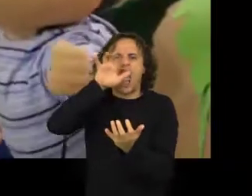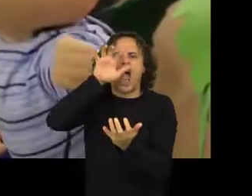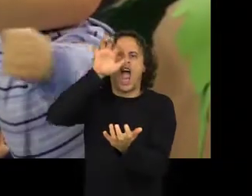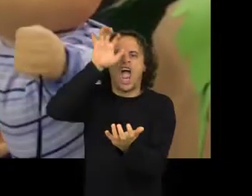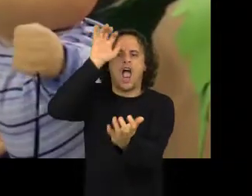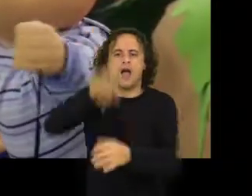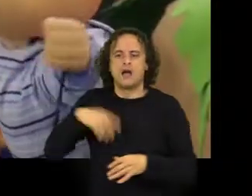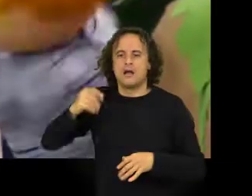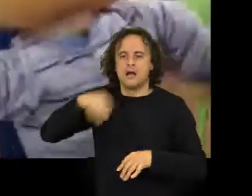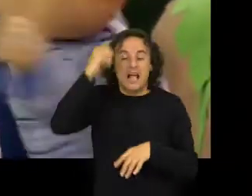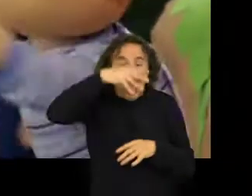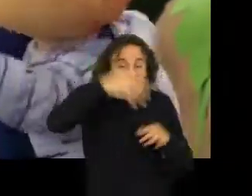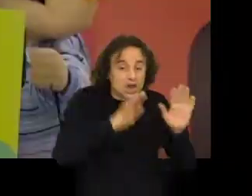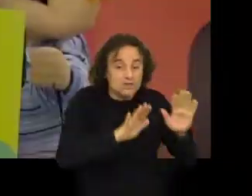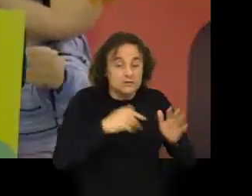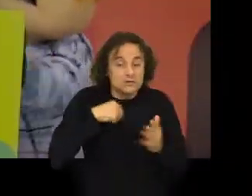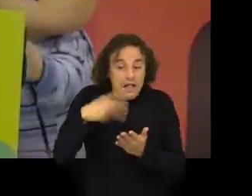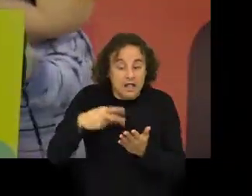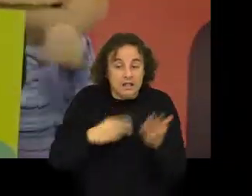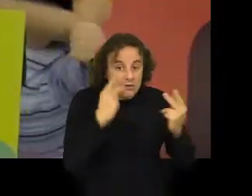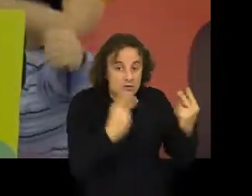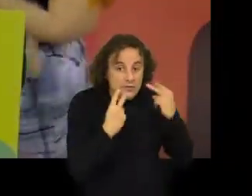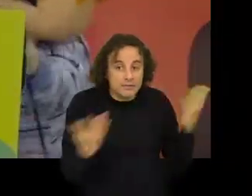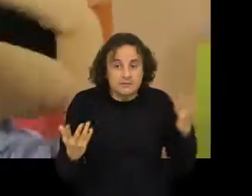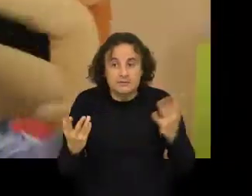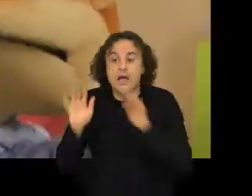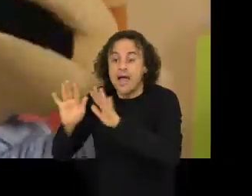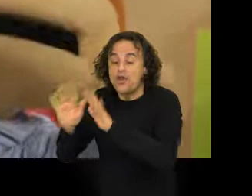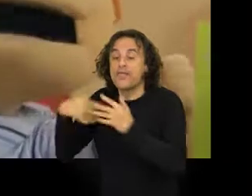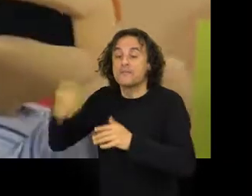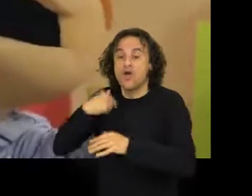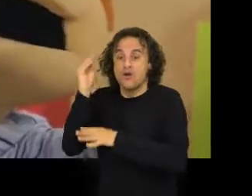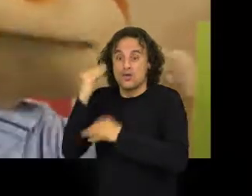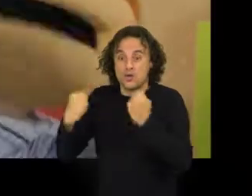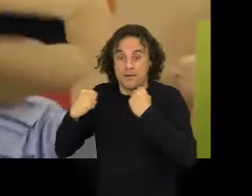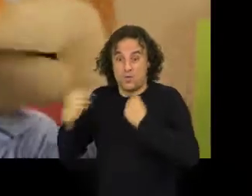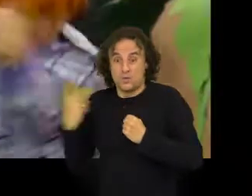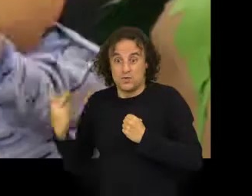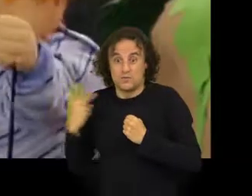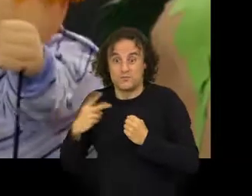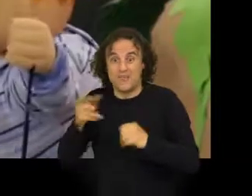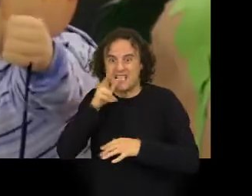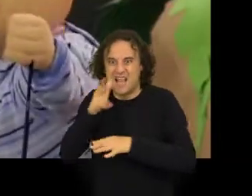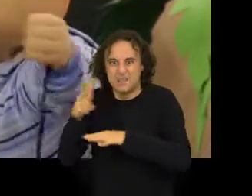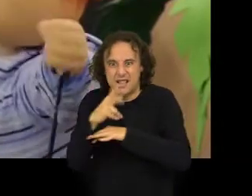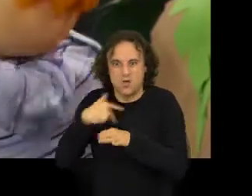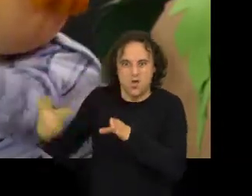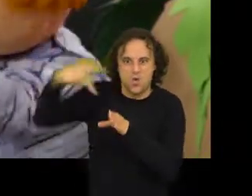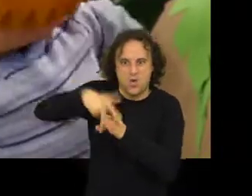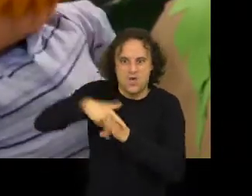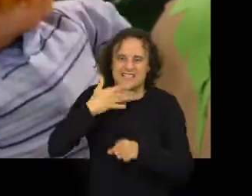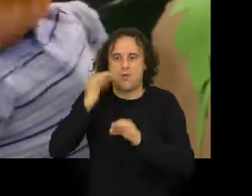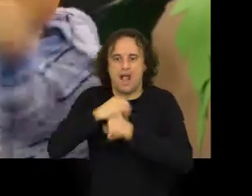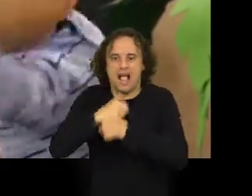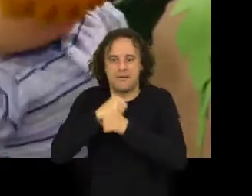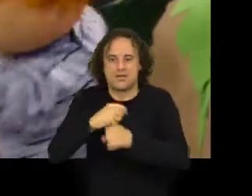aberta. Carlos, sí, estou sí, a ler. Sí. Non o ves? Sí, entón eu e supermúsculos montámonos en riba dela como se fose un cabalo.